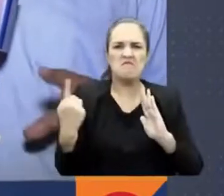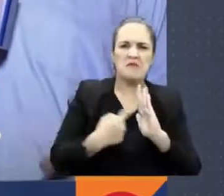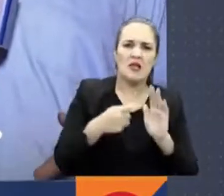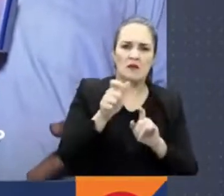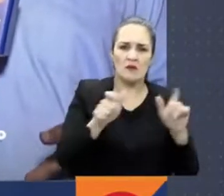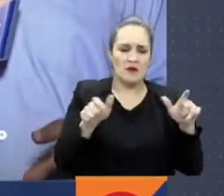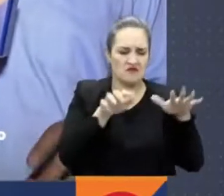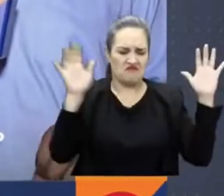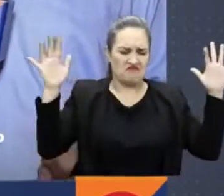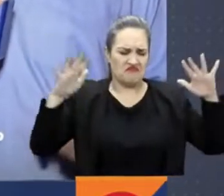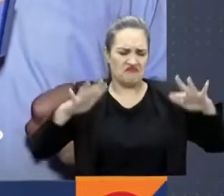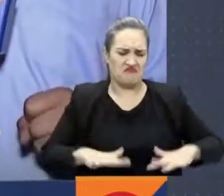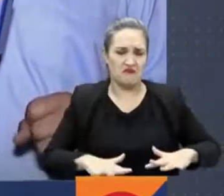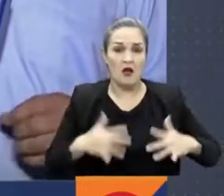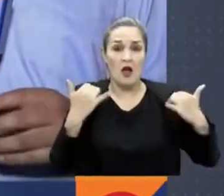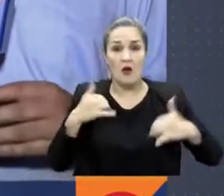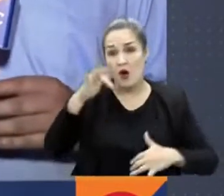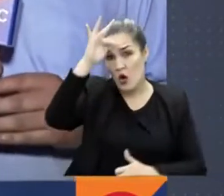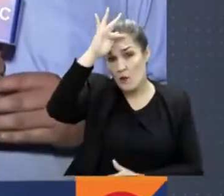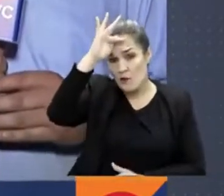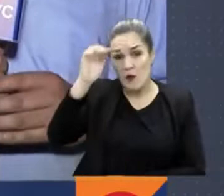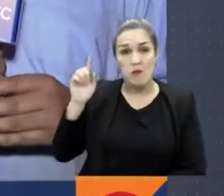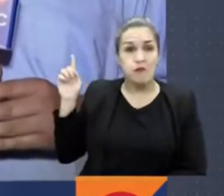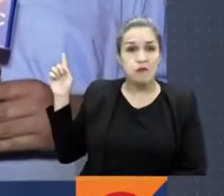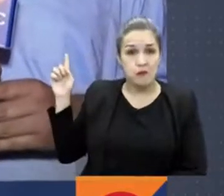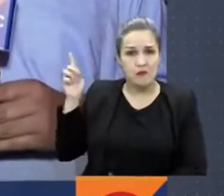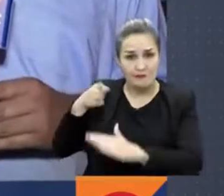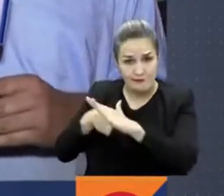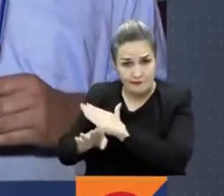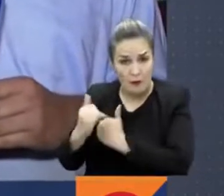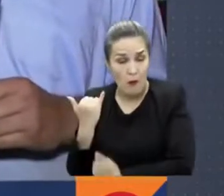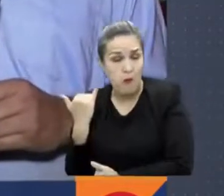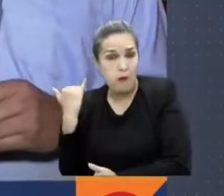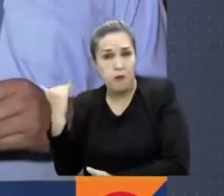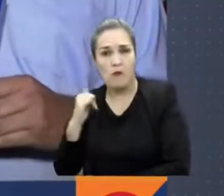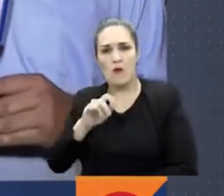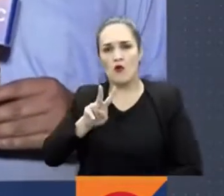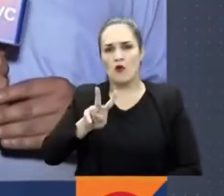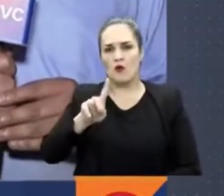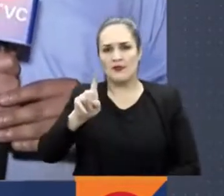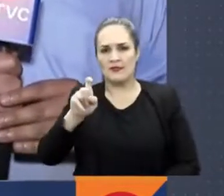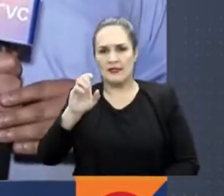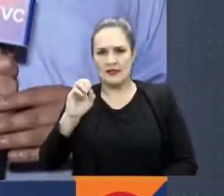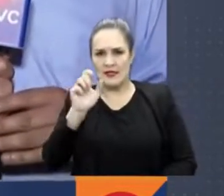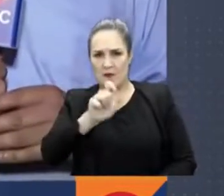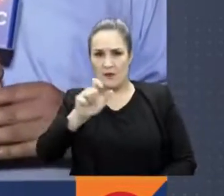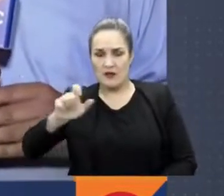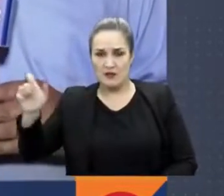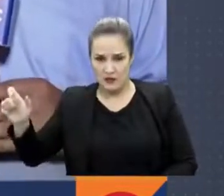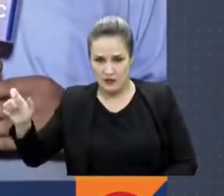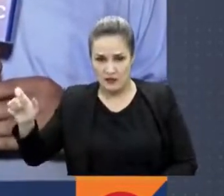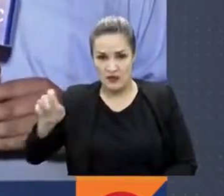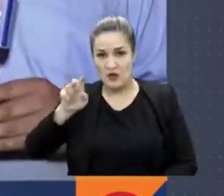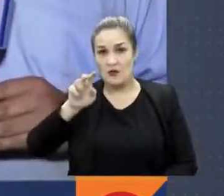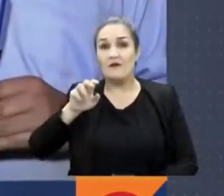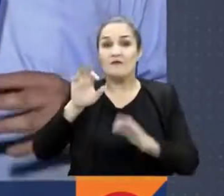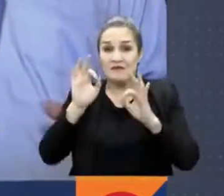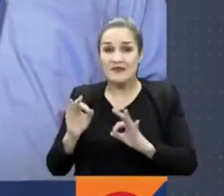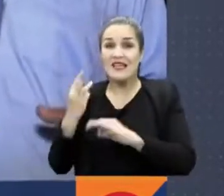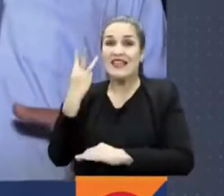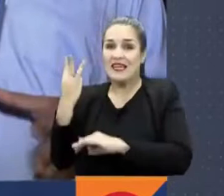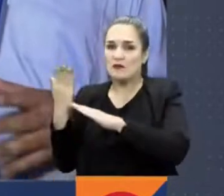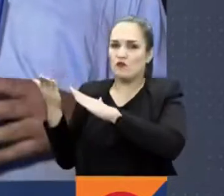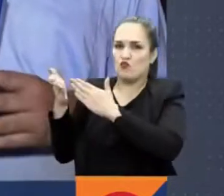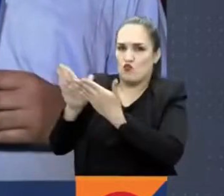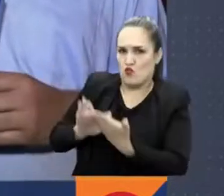San Rafael, donde nos dicen que han ingresado 260 personas. Parece que 3 personas murieron acá,